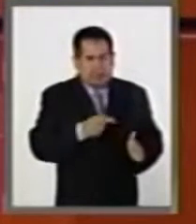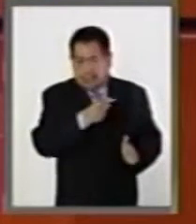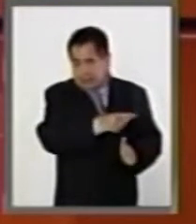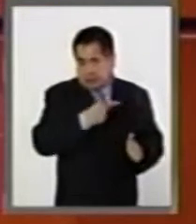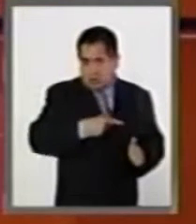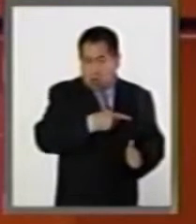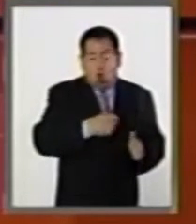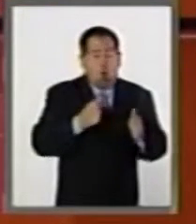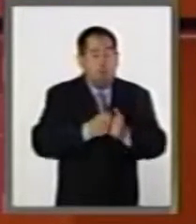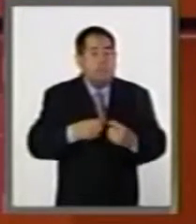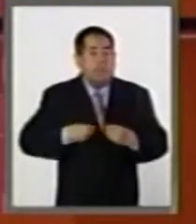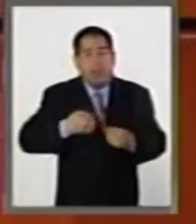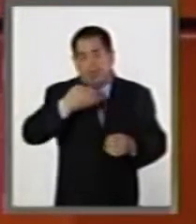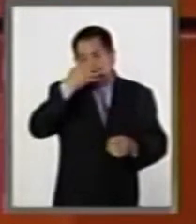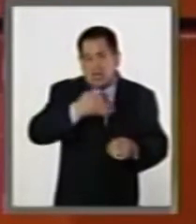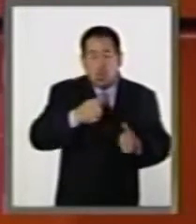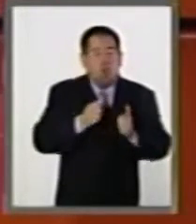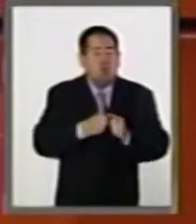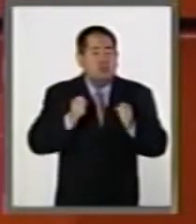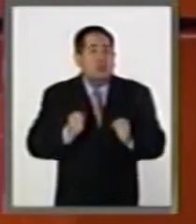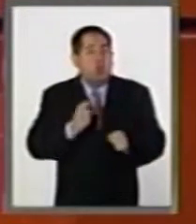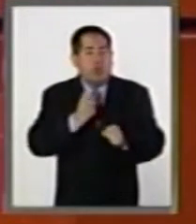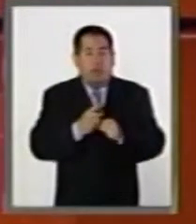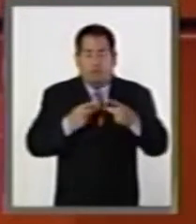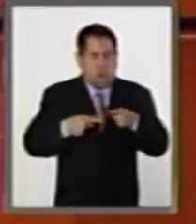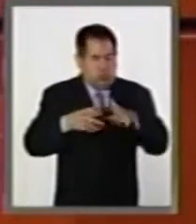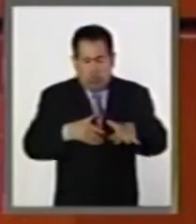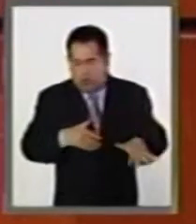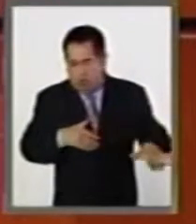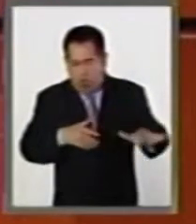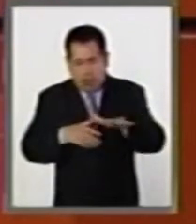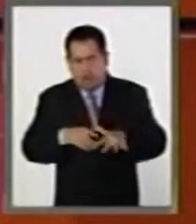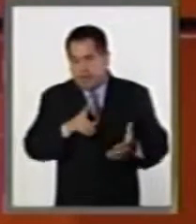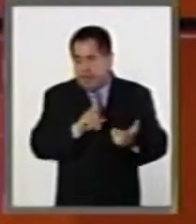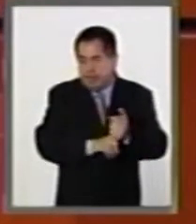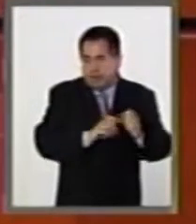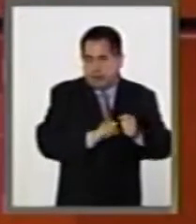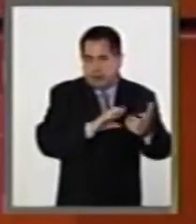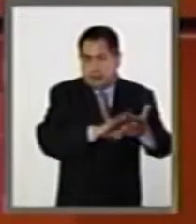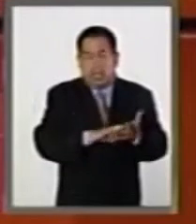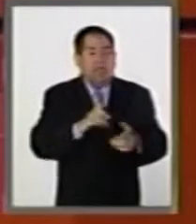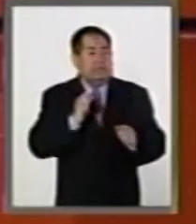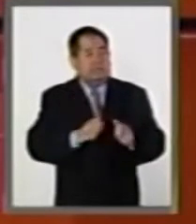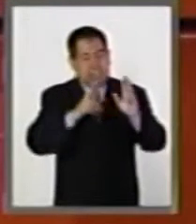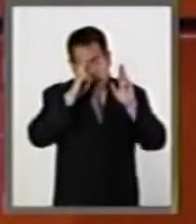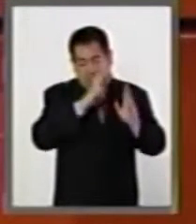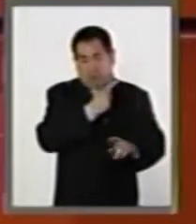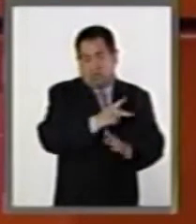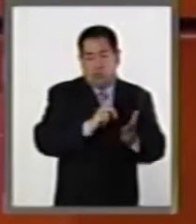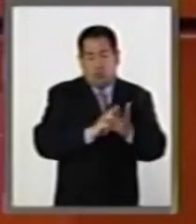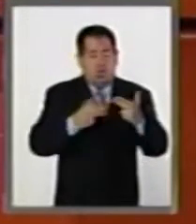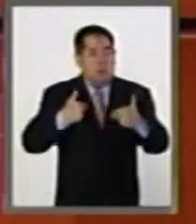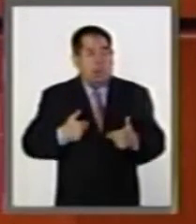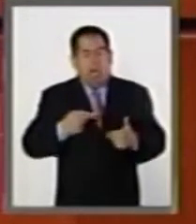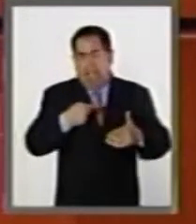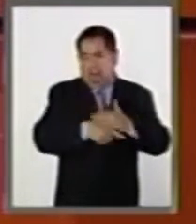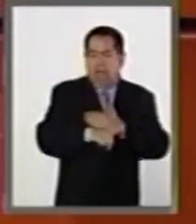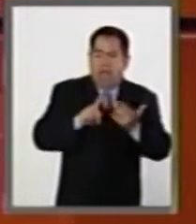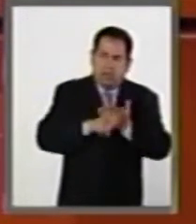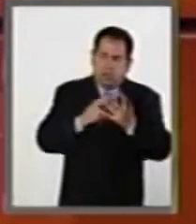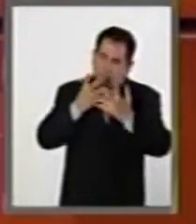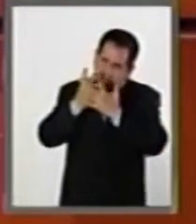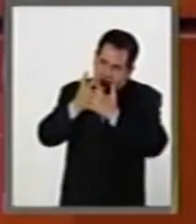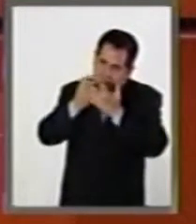vida digna y segura para todas las personas, lo cual no solo abona al respeto de los derechos humanos de quienes se encuentran privados de